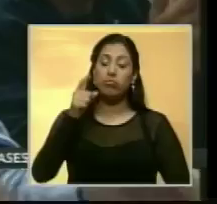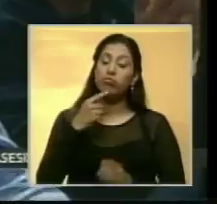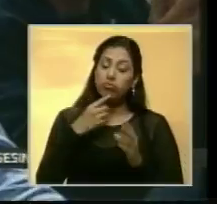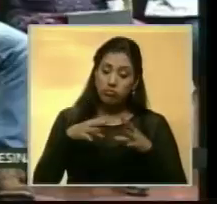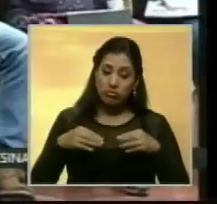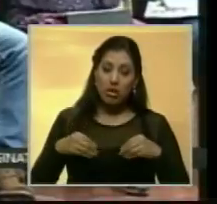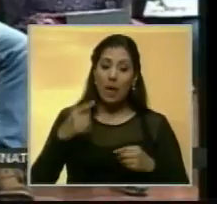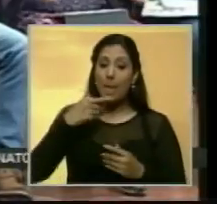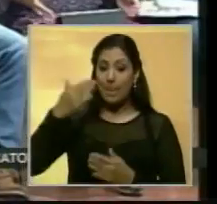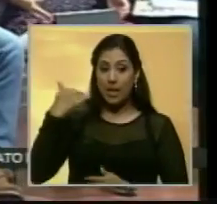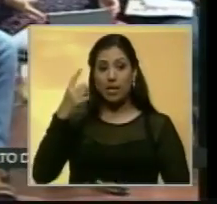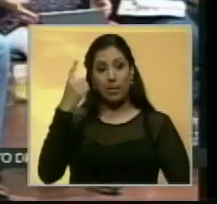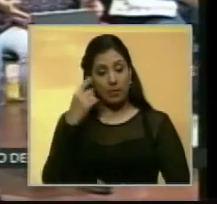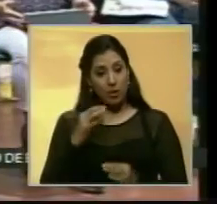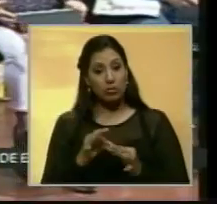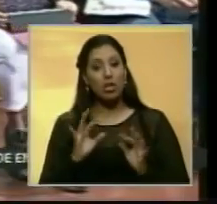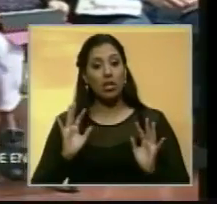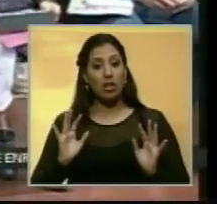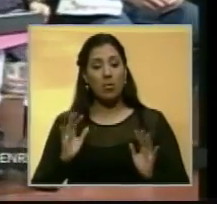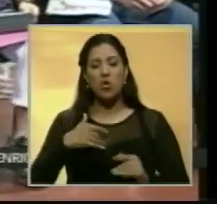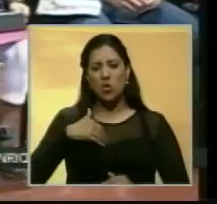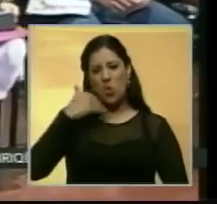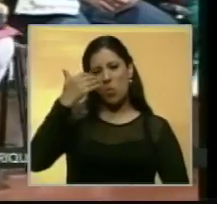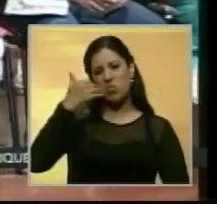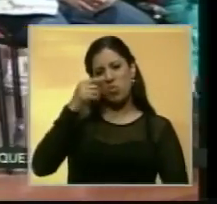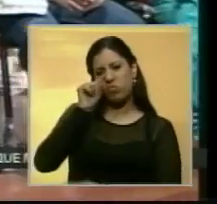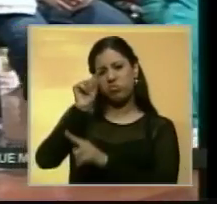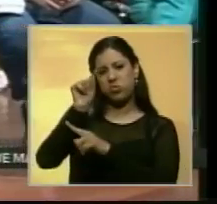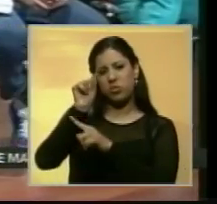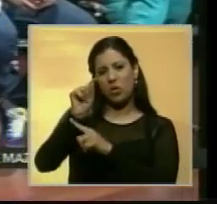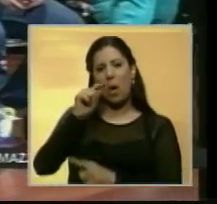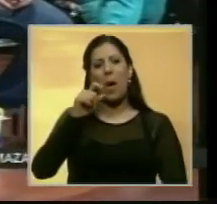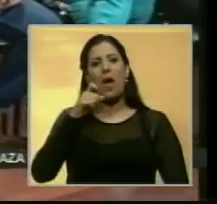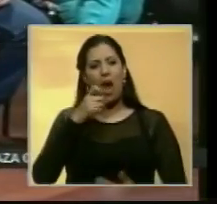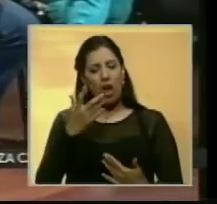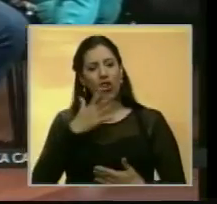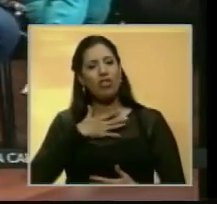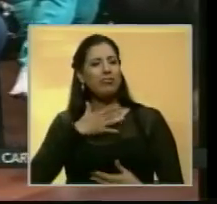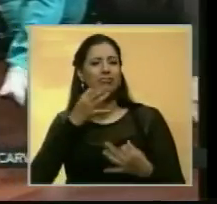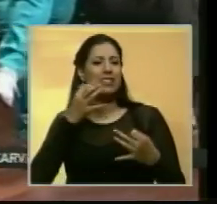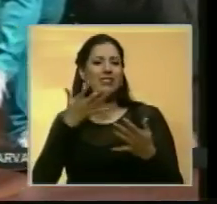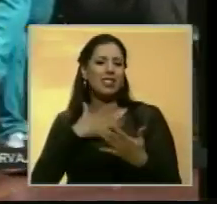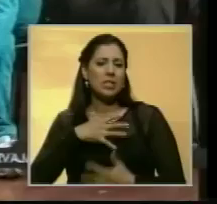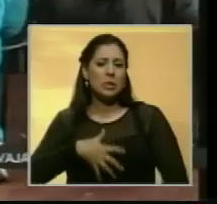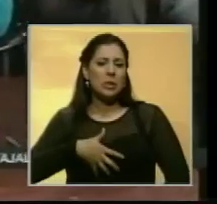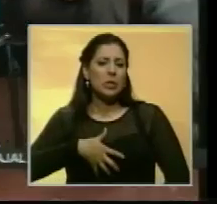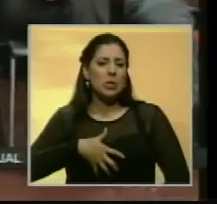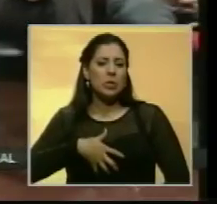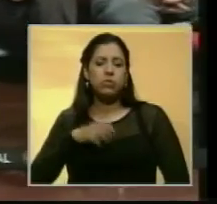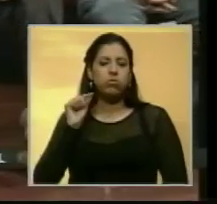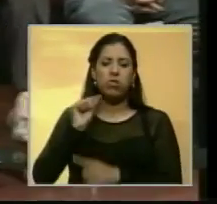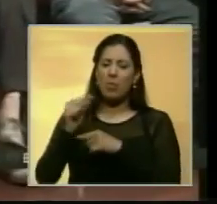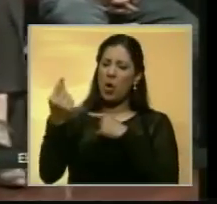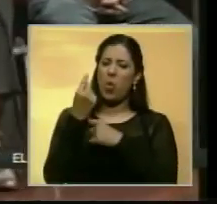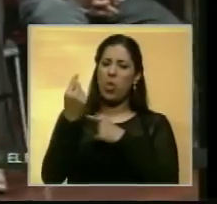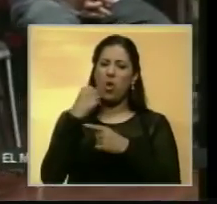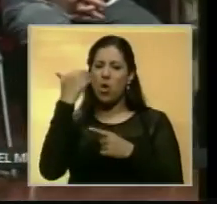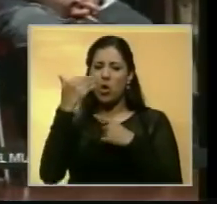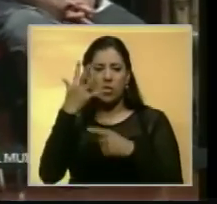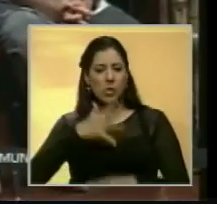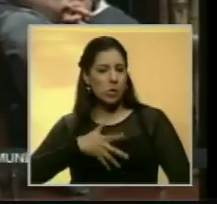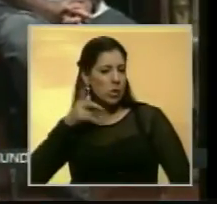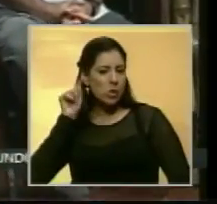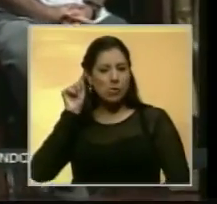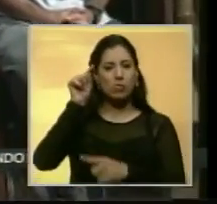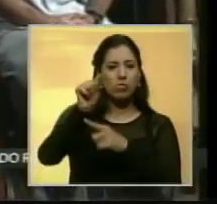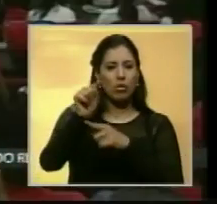reconoció que el pasado 1 de septiembre insultó al parlamentario. Señaló que eso fue una expresión de indignación ante los constantes insultos que